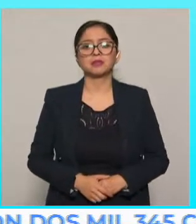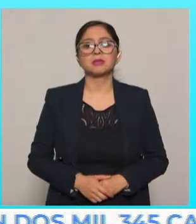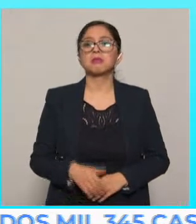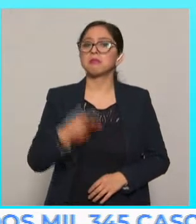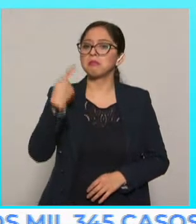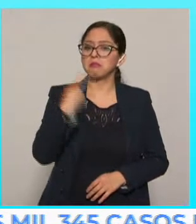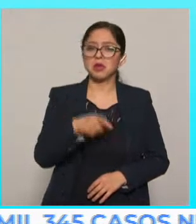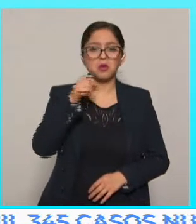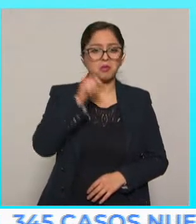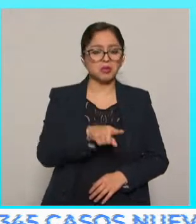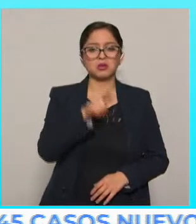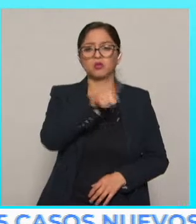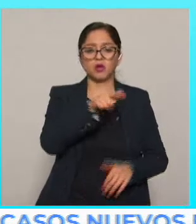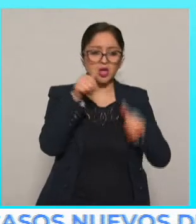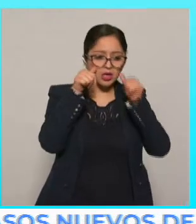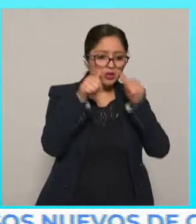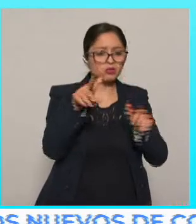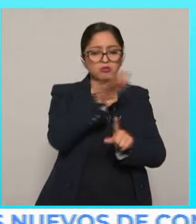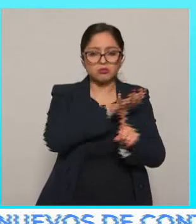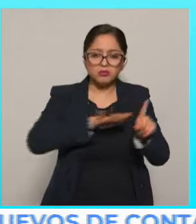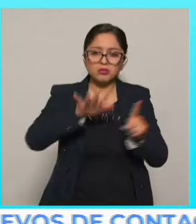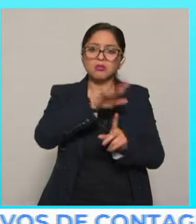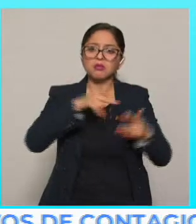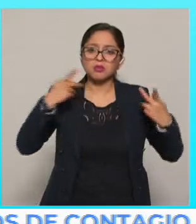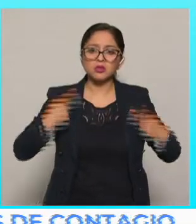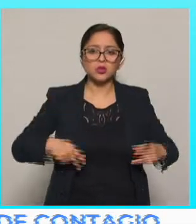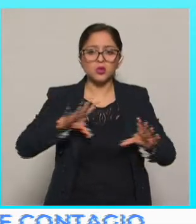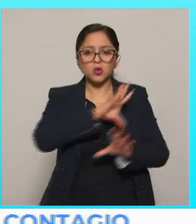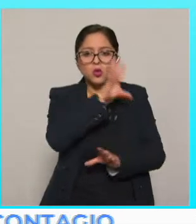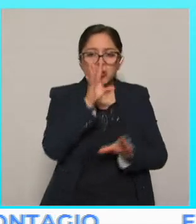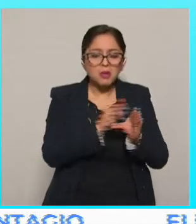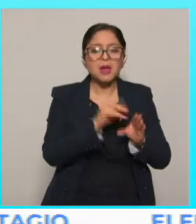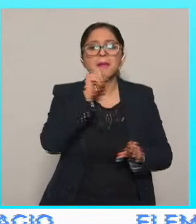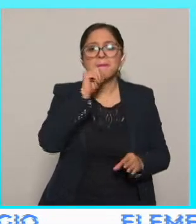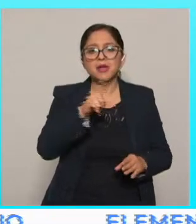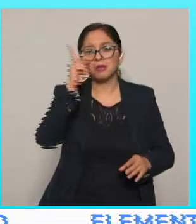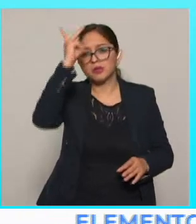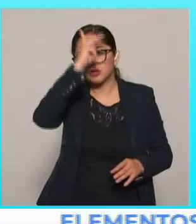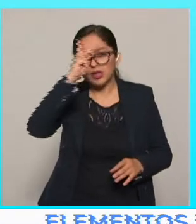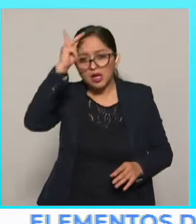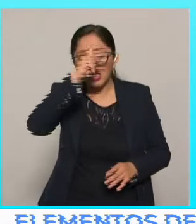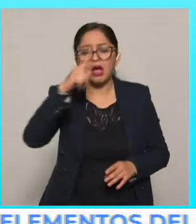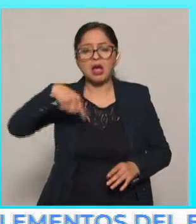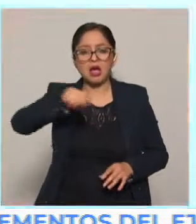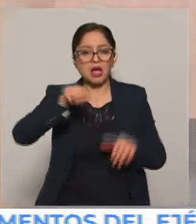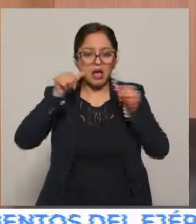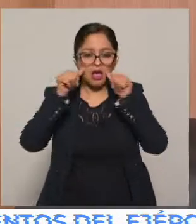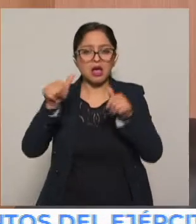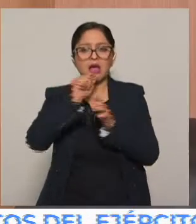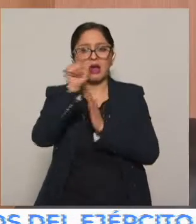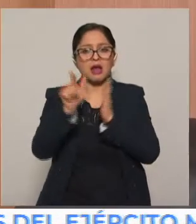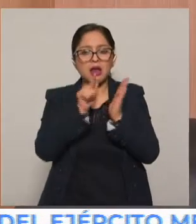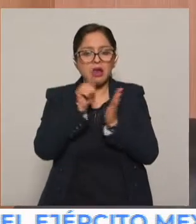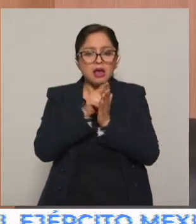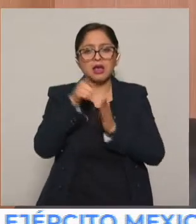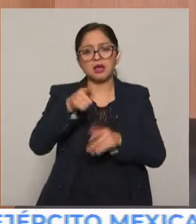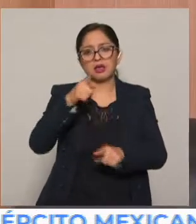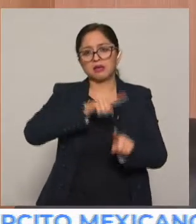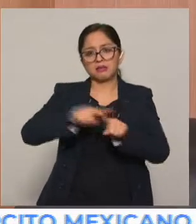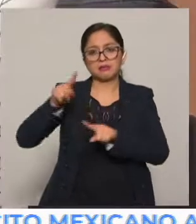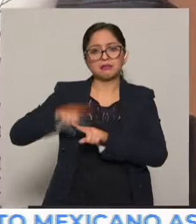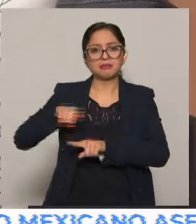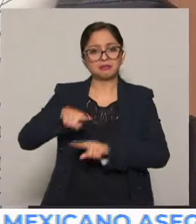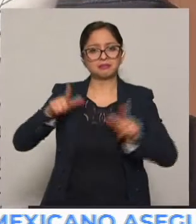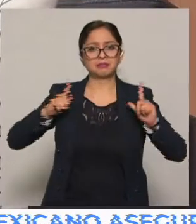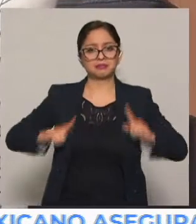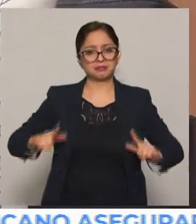también se requiere de otro apoyo integral, tratamiento psicológico, por supuesto, asesoría legal y tratamiento médico que contarán en estas agencias. Eso